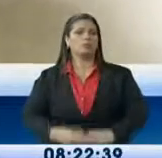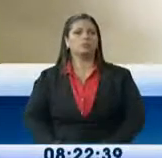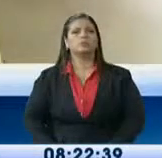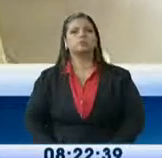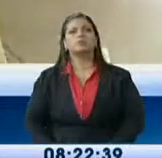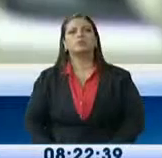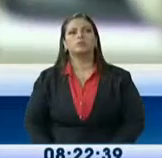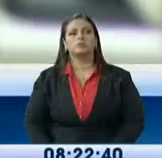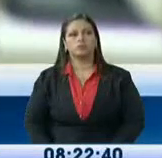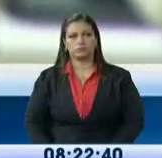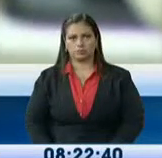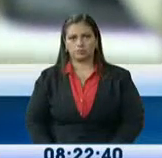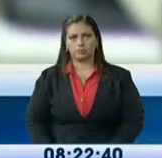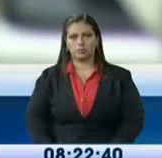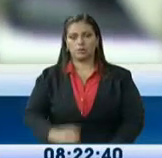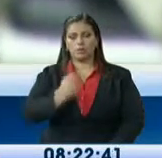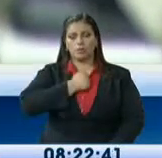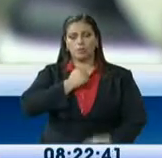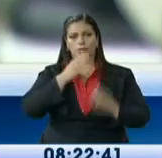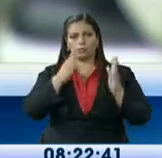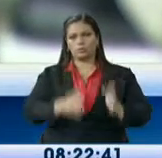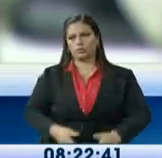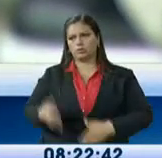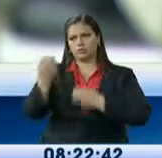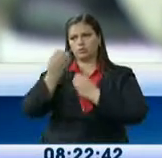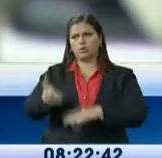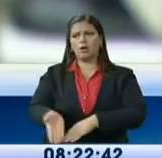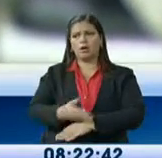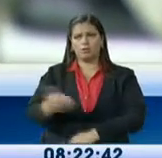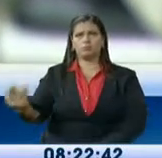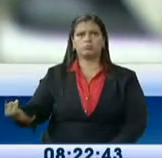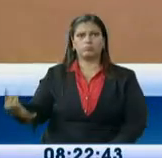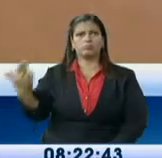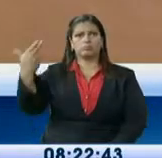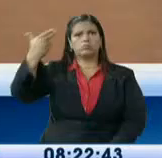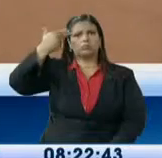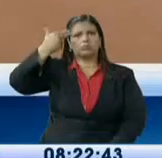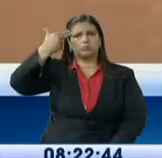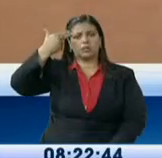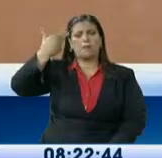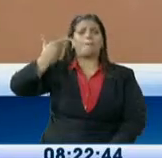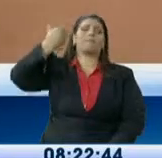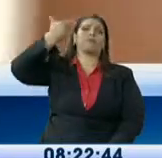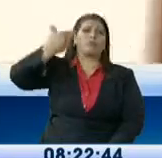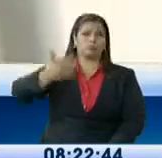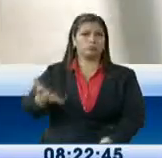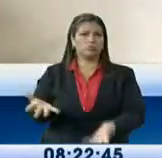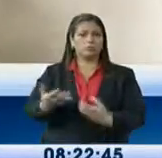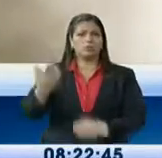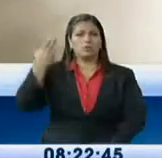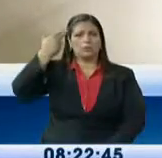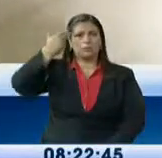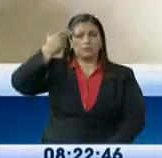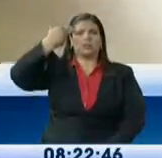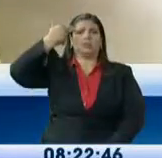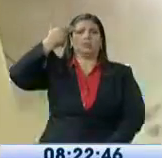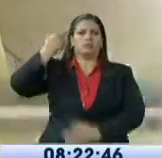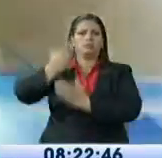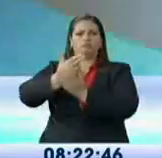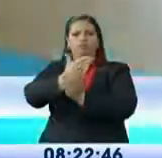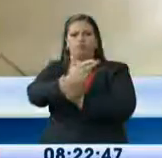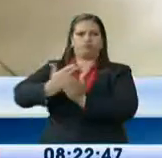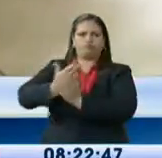contrariado, manifestó que los delincuentes intentaron acabar con su vida. Me hirieron, me encañonaron y